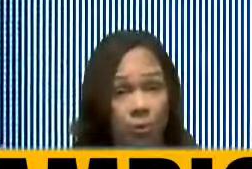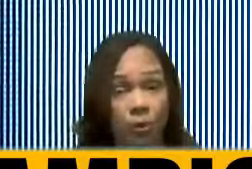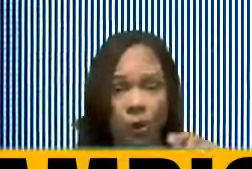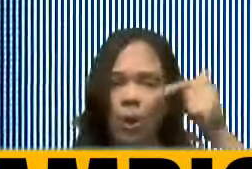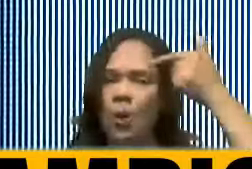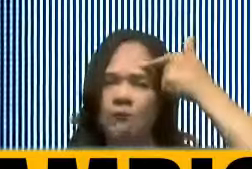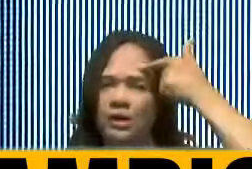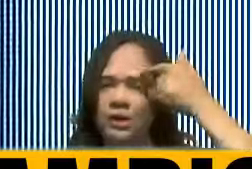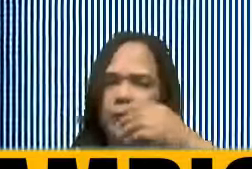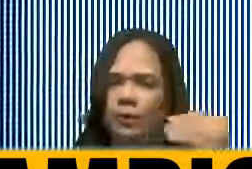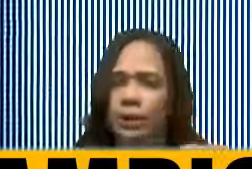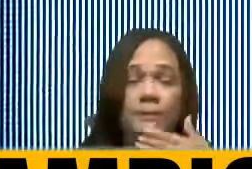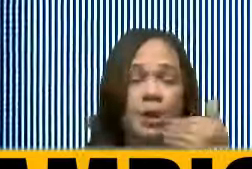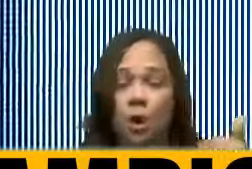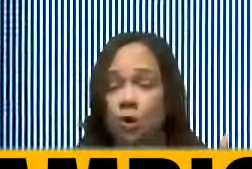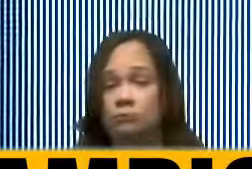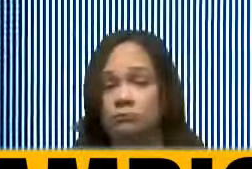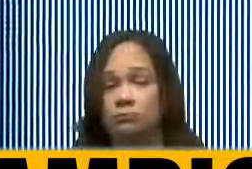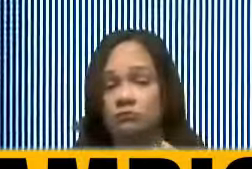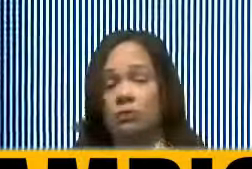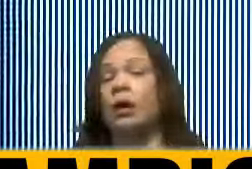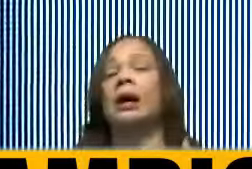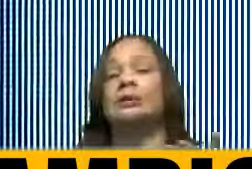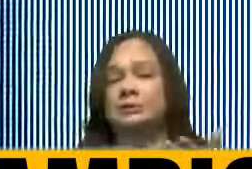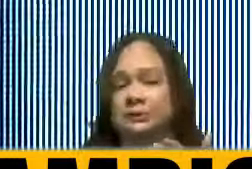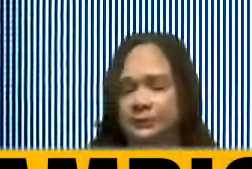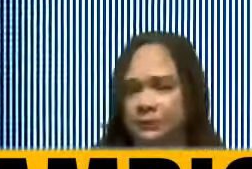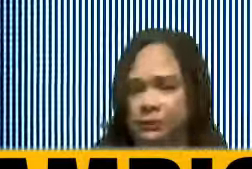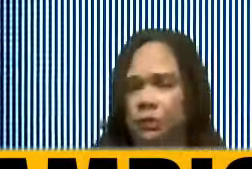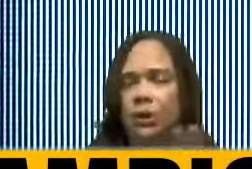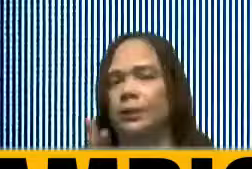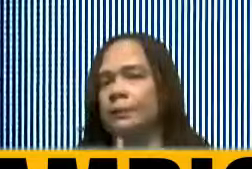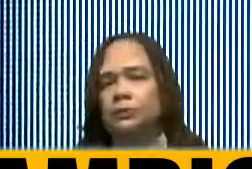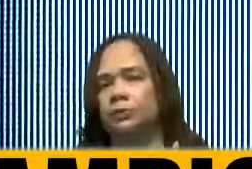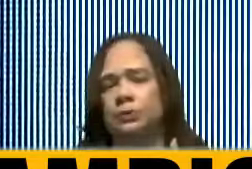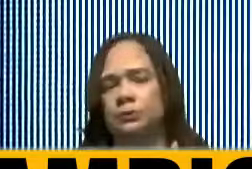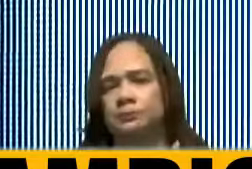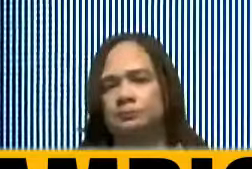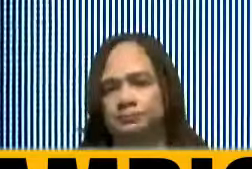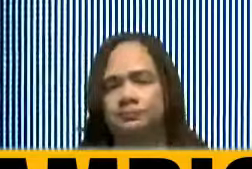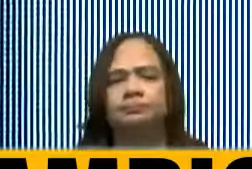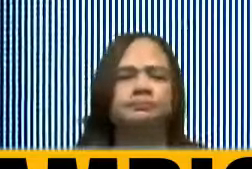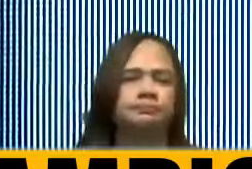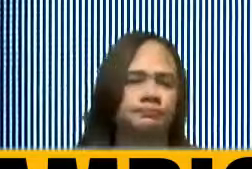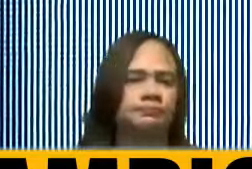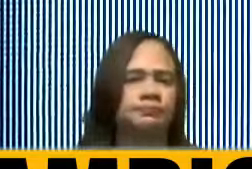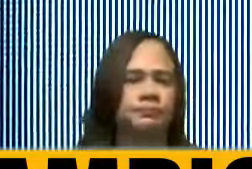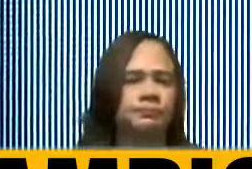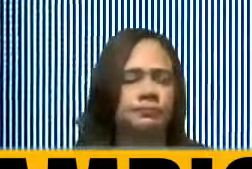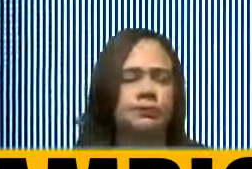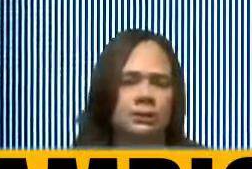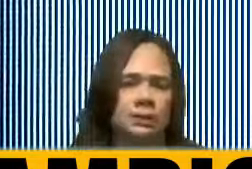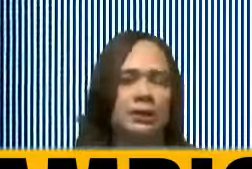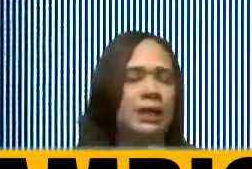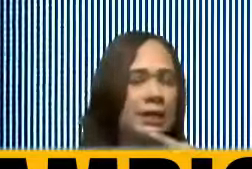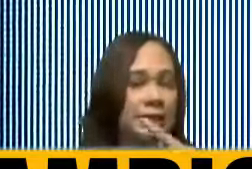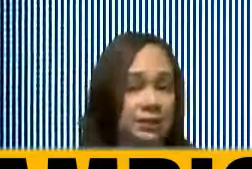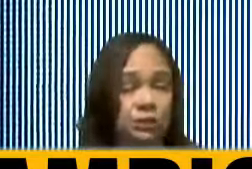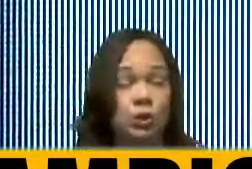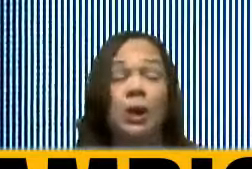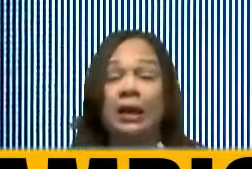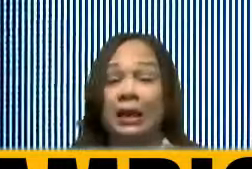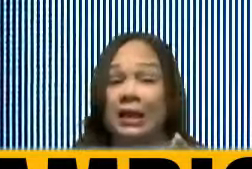darle eficiencia y mejor calidad de servicio a a la población eh yo siempre he mencionado que la